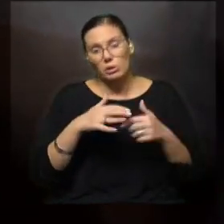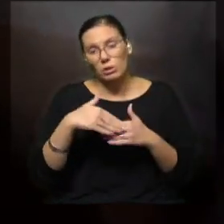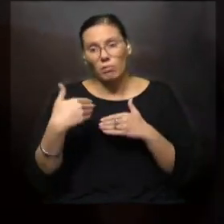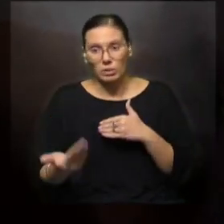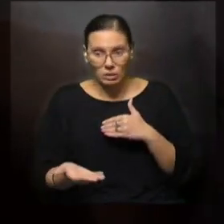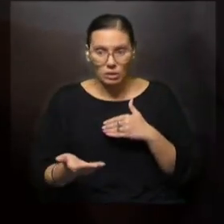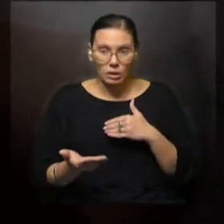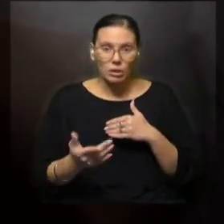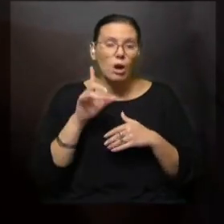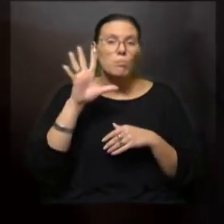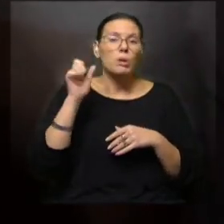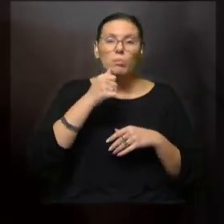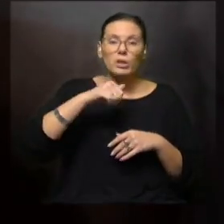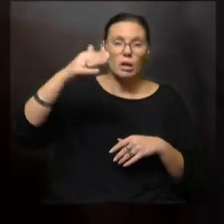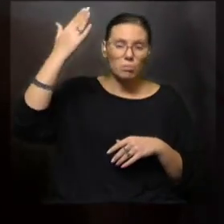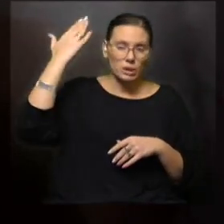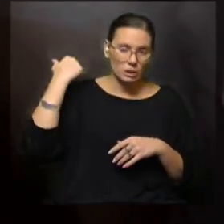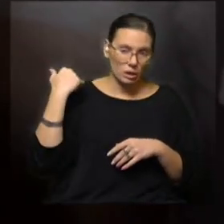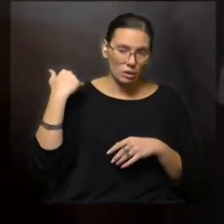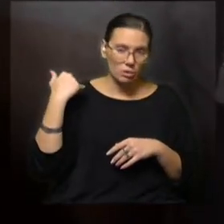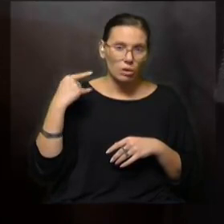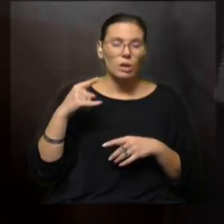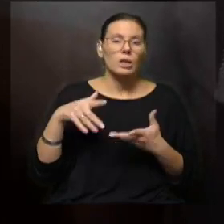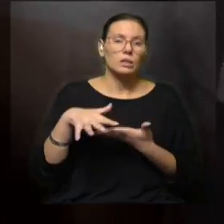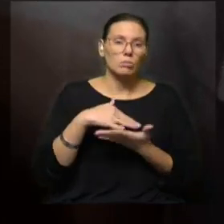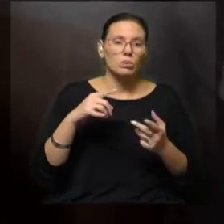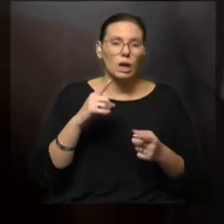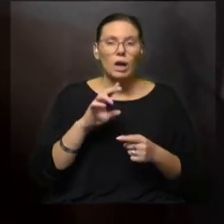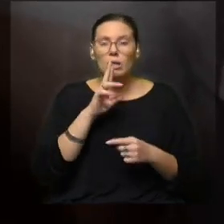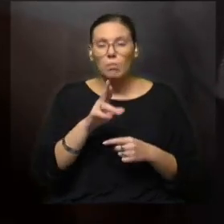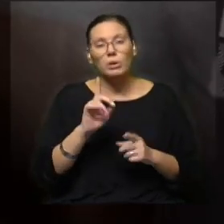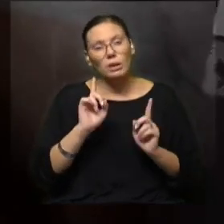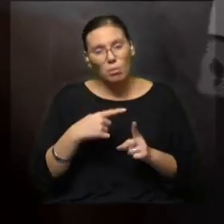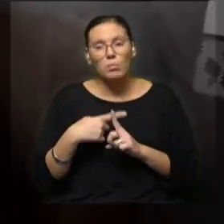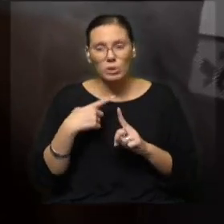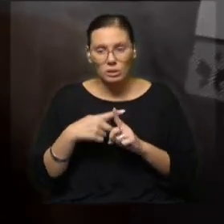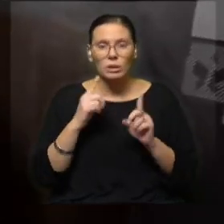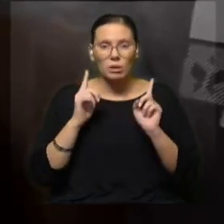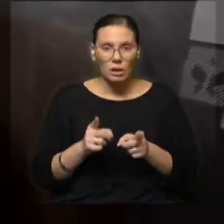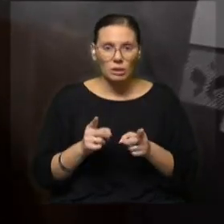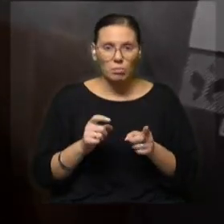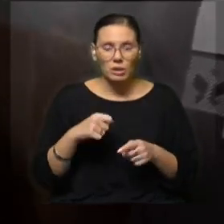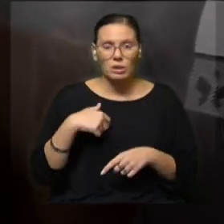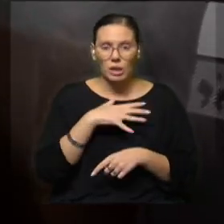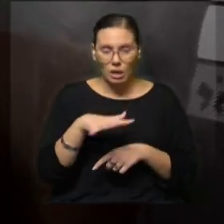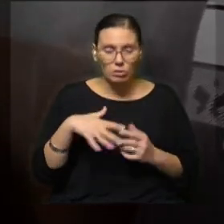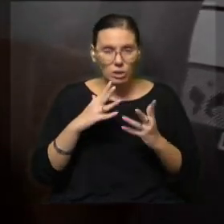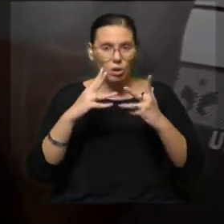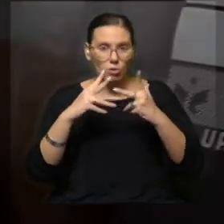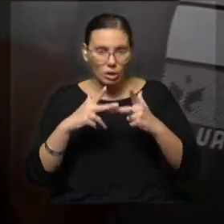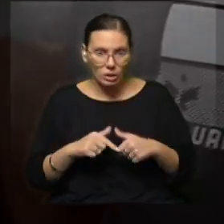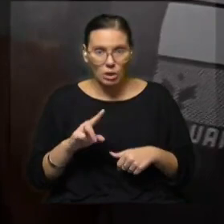que trae la memoria del pasado reciente, lo que fue una respuesta favorable también de la sociedad organizada